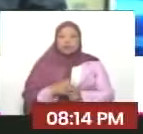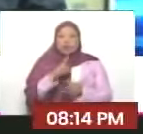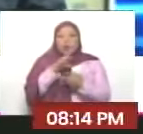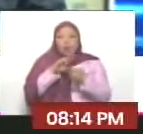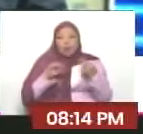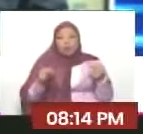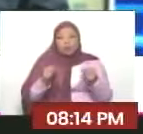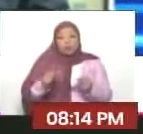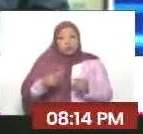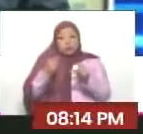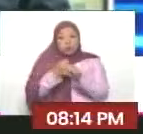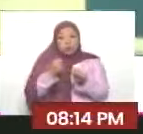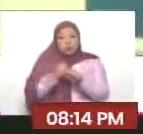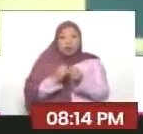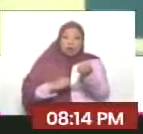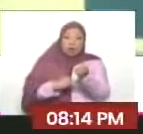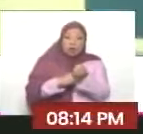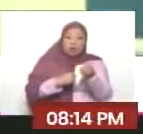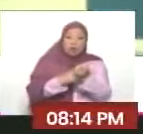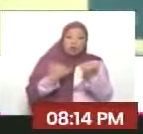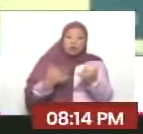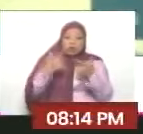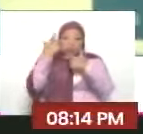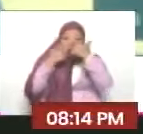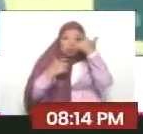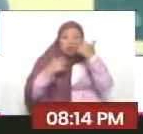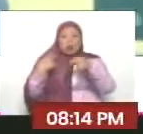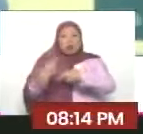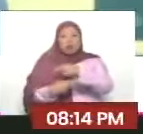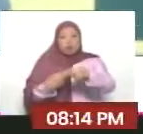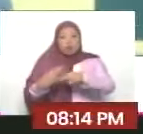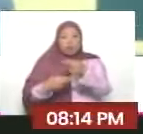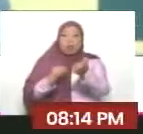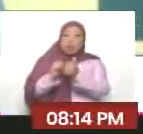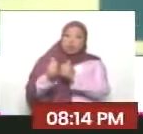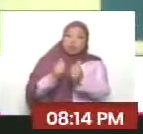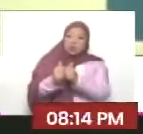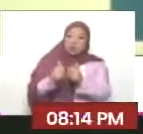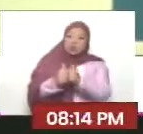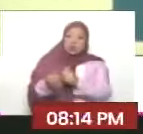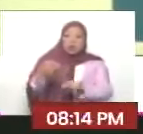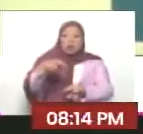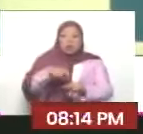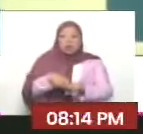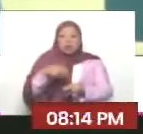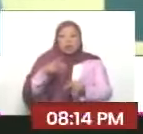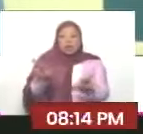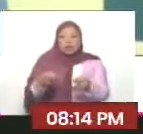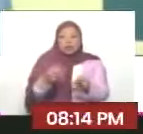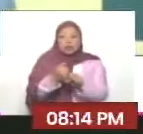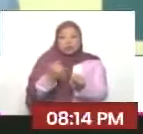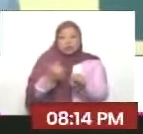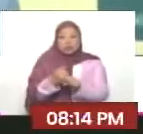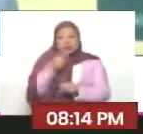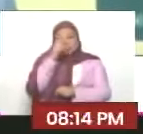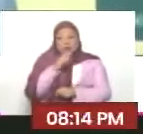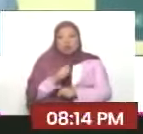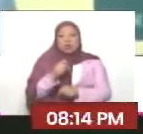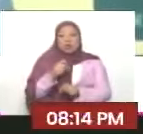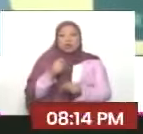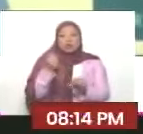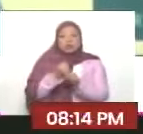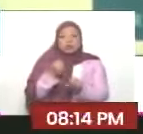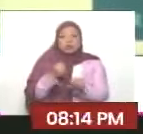compromiso, si usted me lo permite, me brinda el apoyo, porque con Chávez nació la revolución deportiva. Chávez sentó las bases, aquí resume, desde, y se lo pongo ahí en la